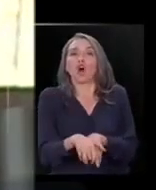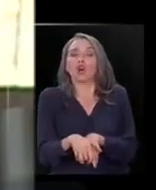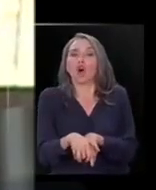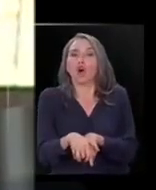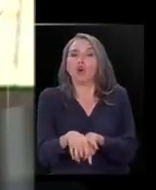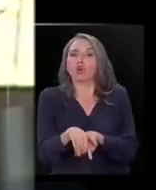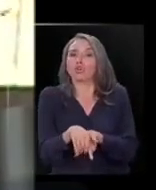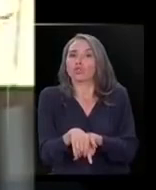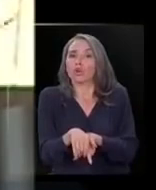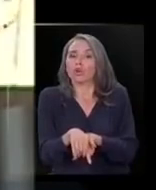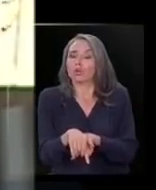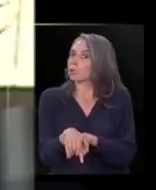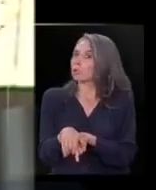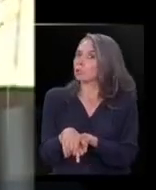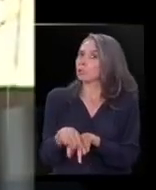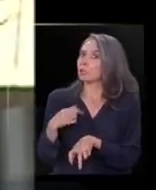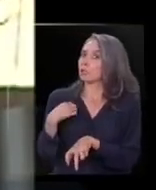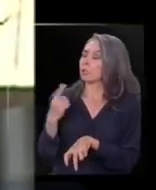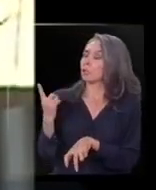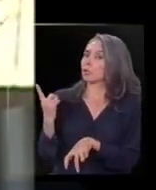Y yo ahí